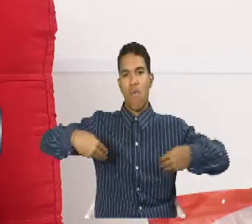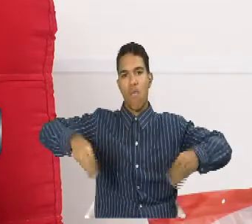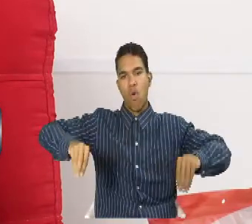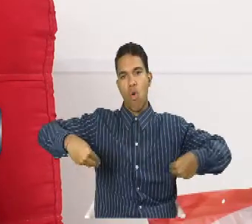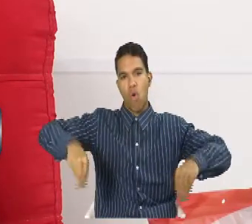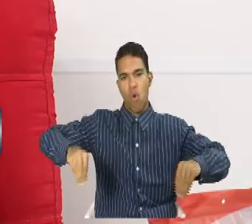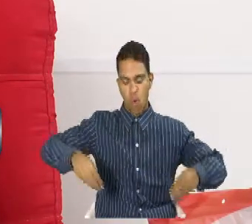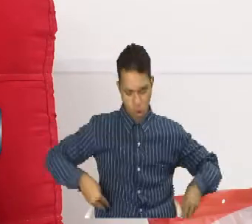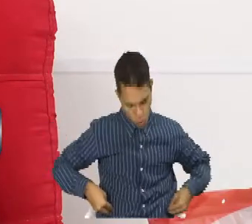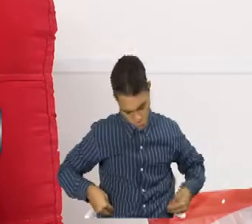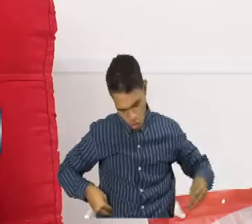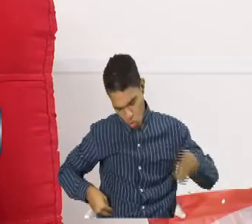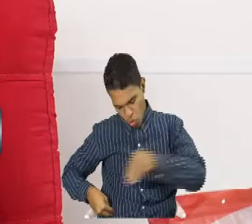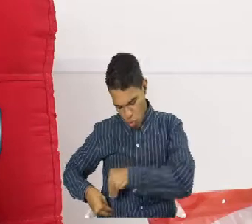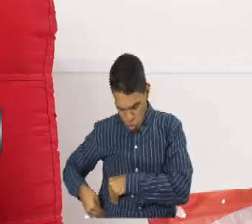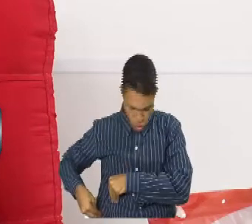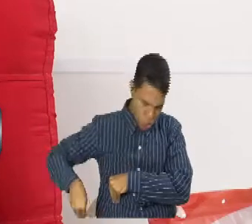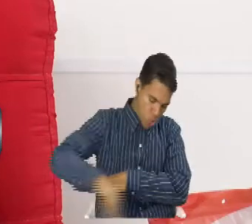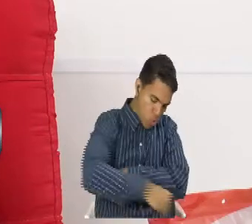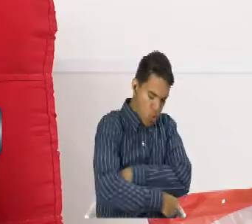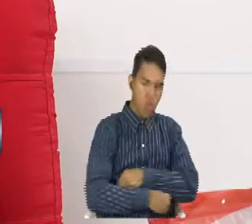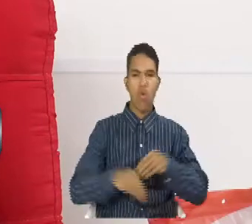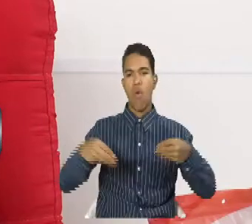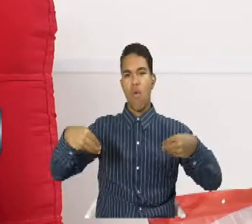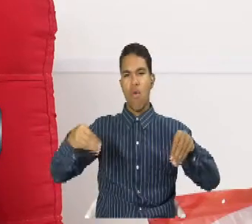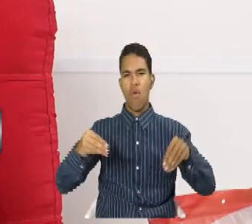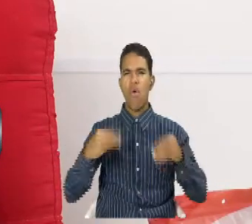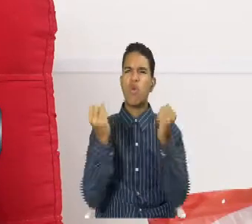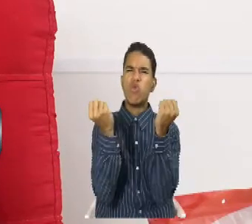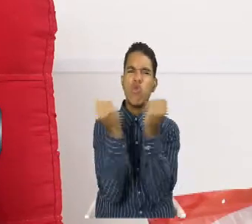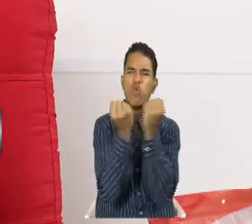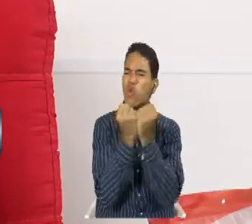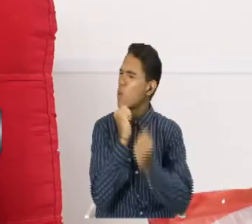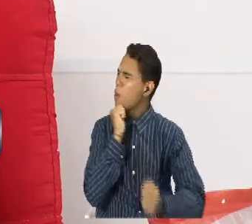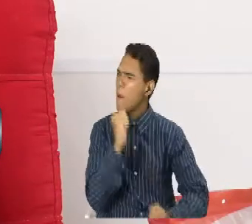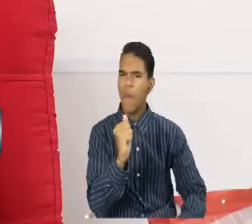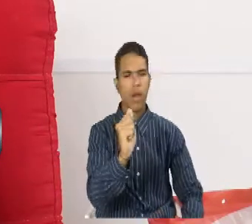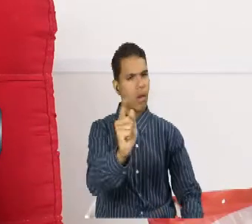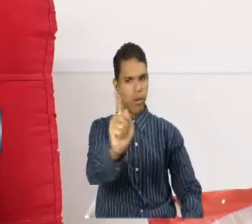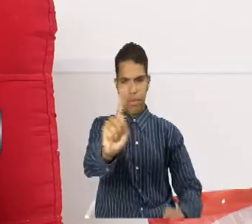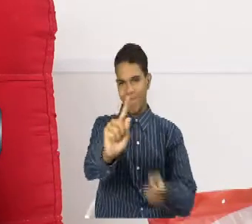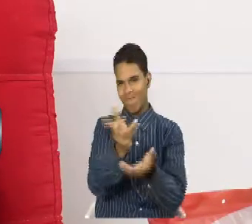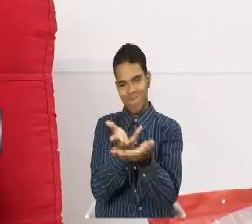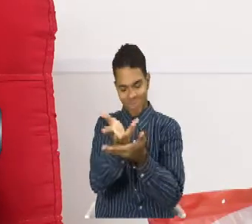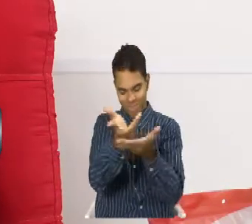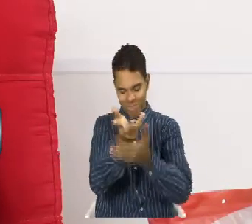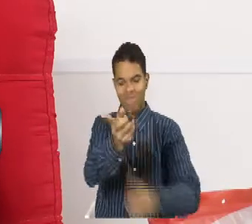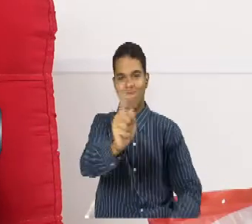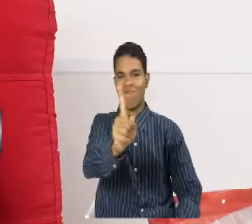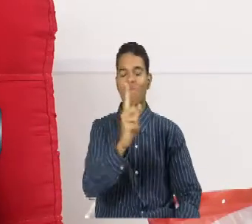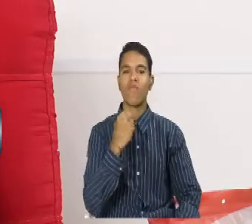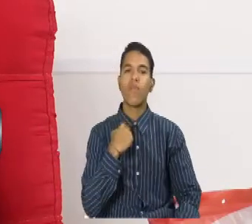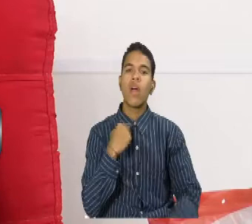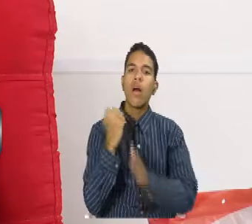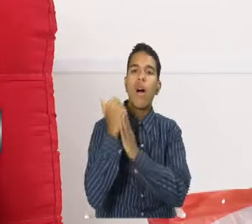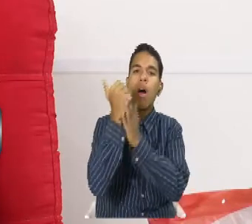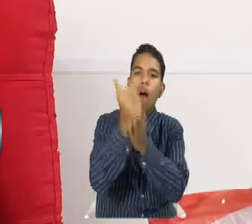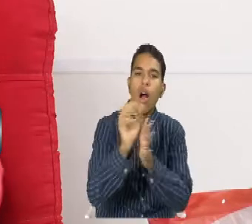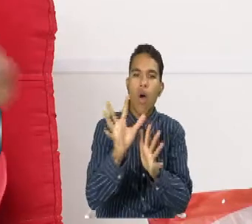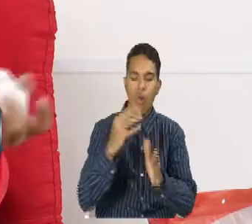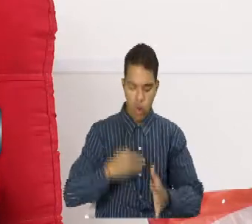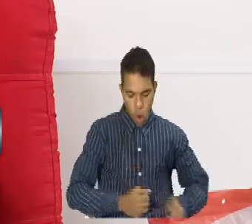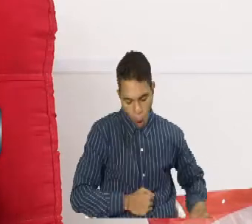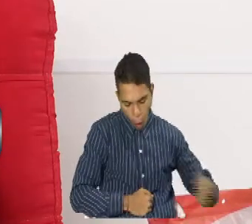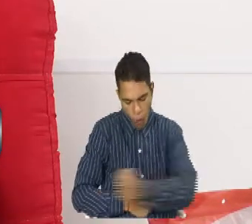que yo trabajo la manda muy, muy, muy floja. Esto es para ayudar a que no haya tanta compresión y que haya más oxigenación